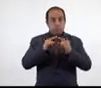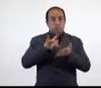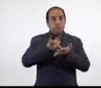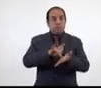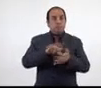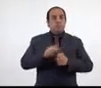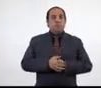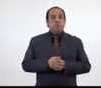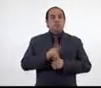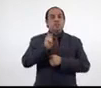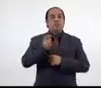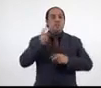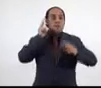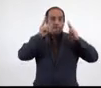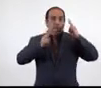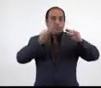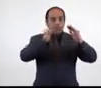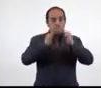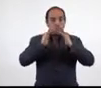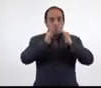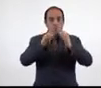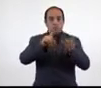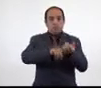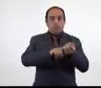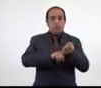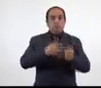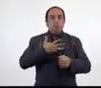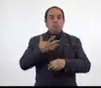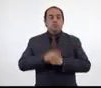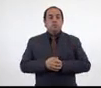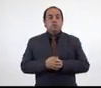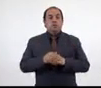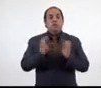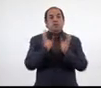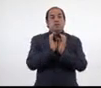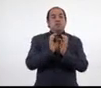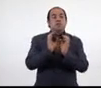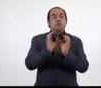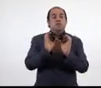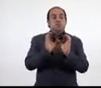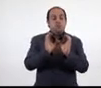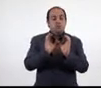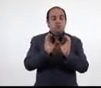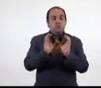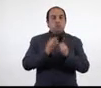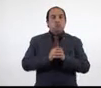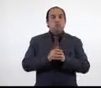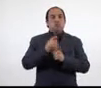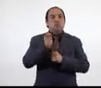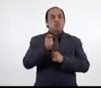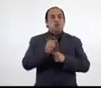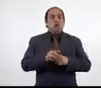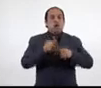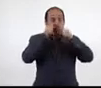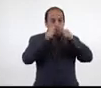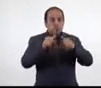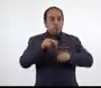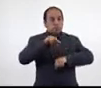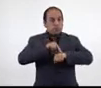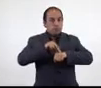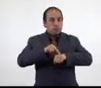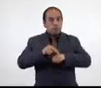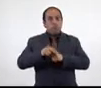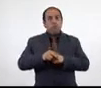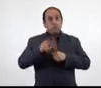implica visitas domiciliarias en el que a través de una célula de atención victimal, me refiero a la atención médica, atención psicológica